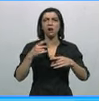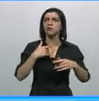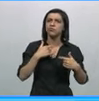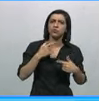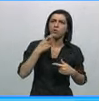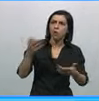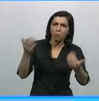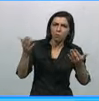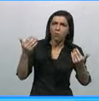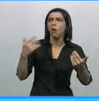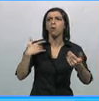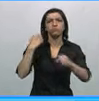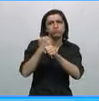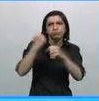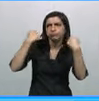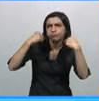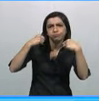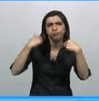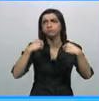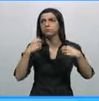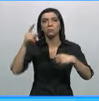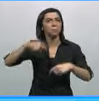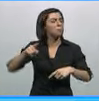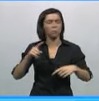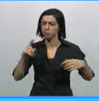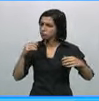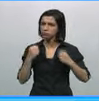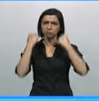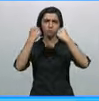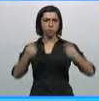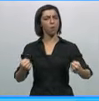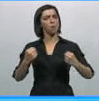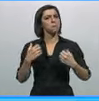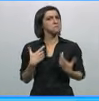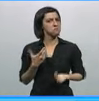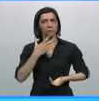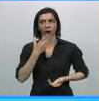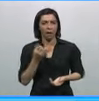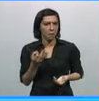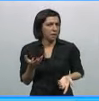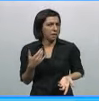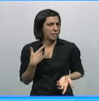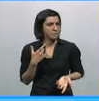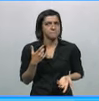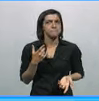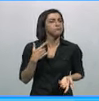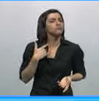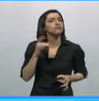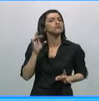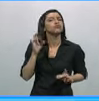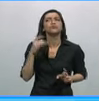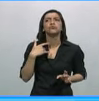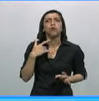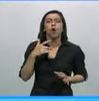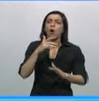cuanto a la exigencia también. Así que lo único que hay que hacer es recordarle todo eso y más que